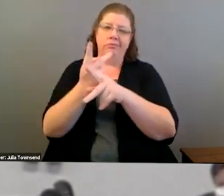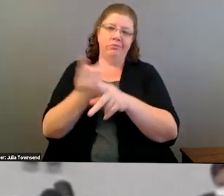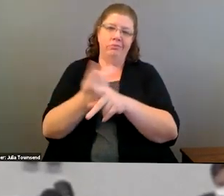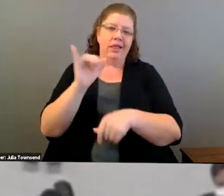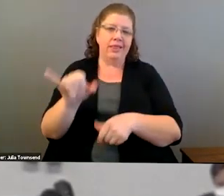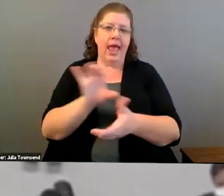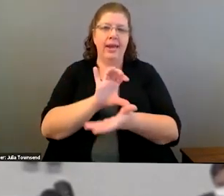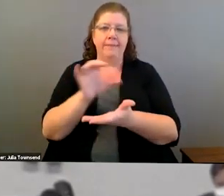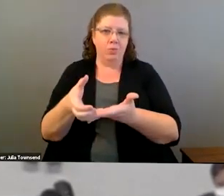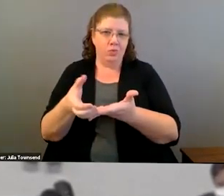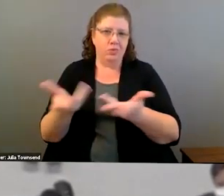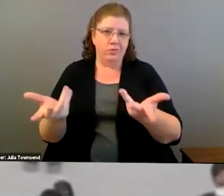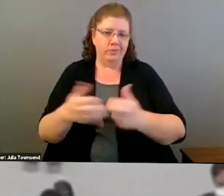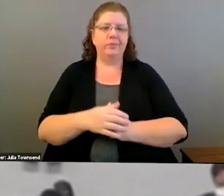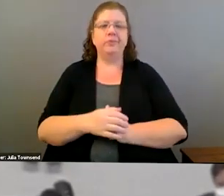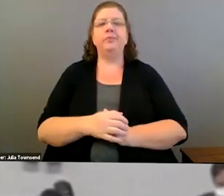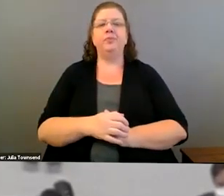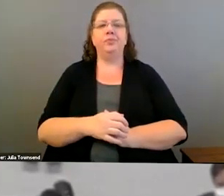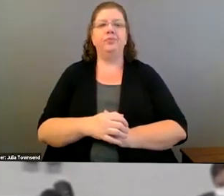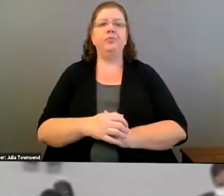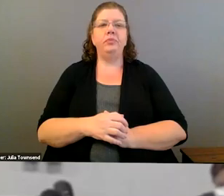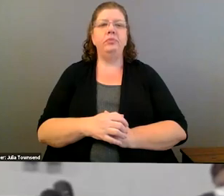como llegamos a dicho cálculo